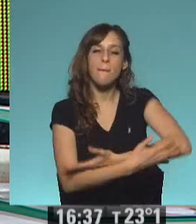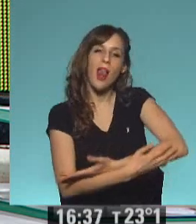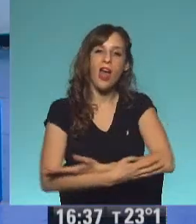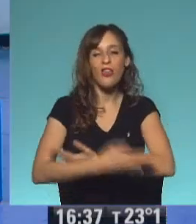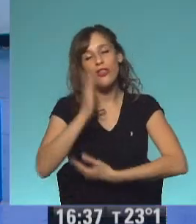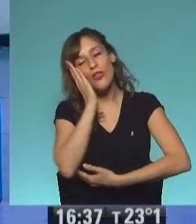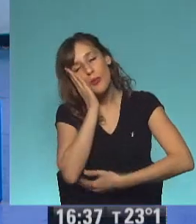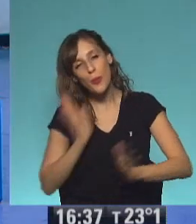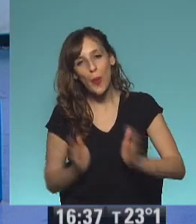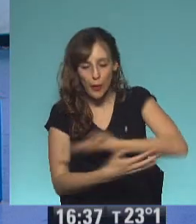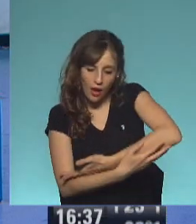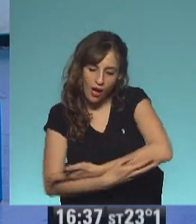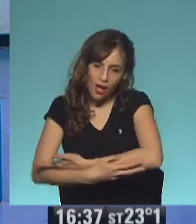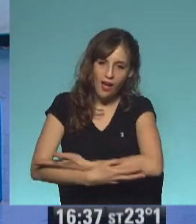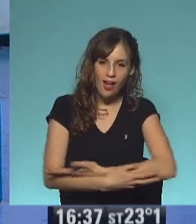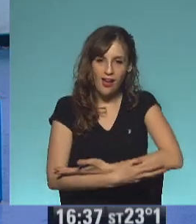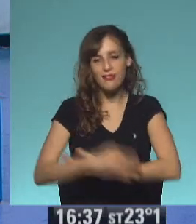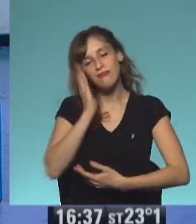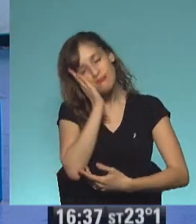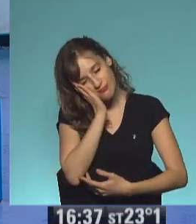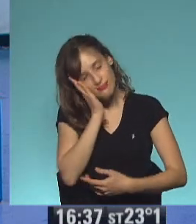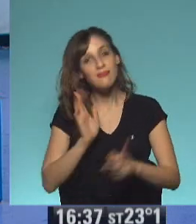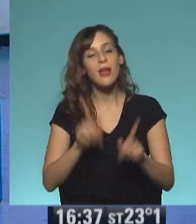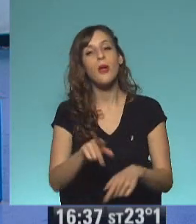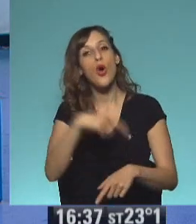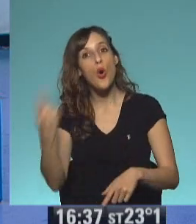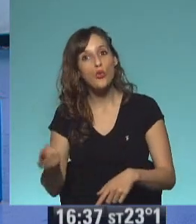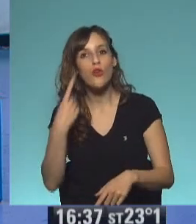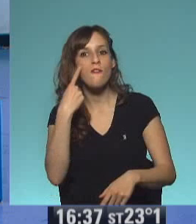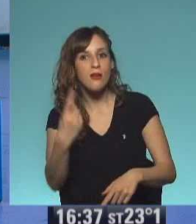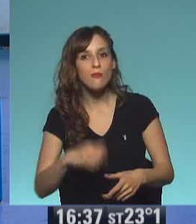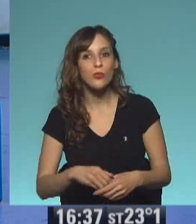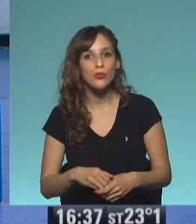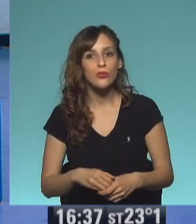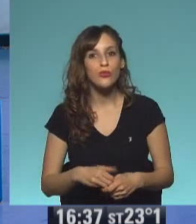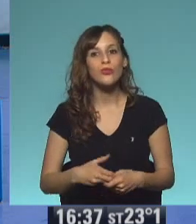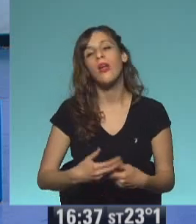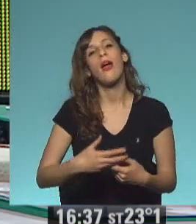como también vimos otra nana la de duerme negrito